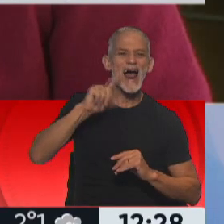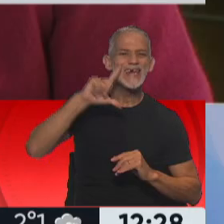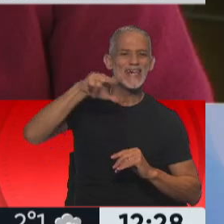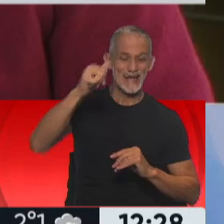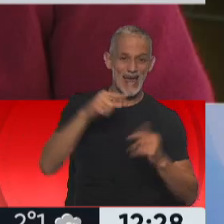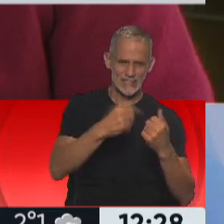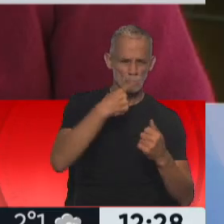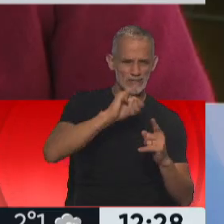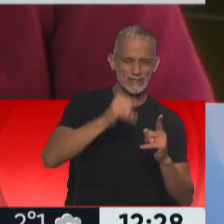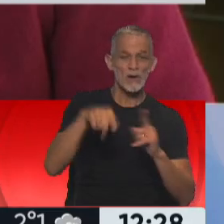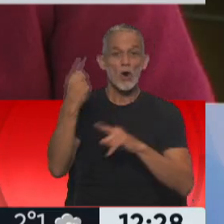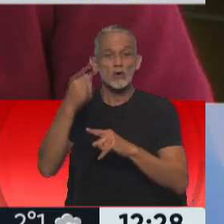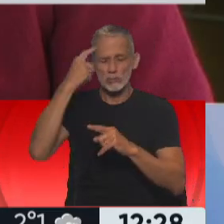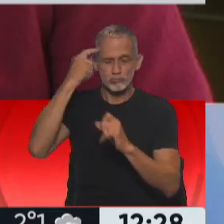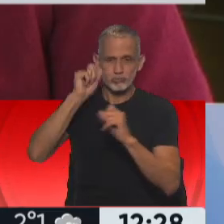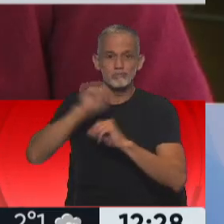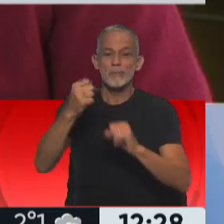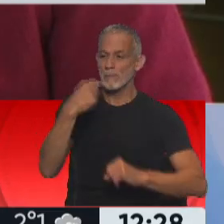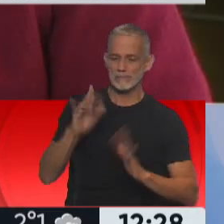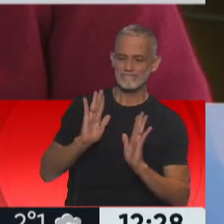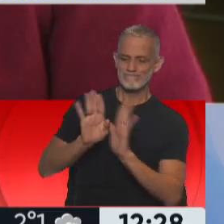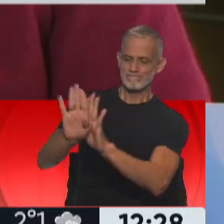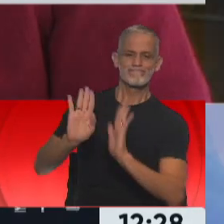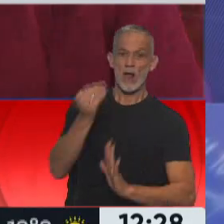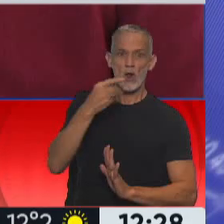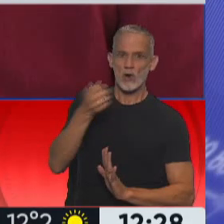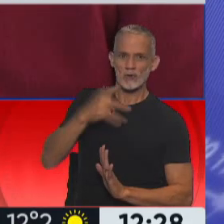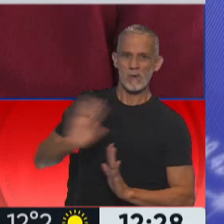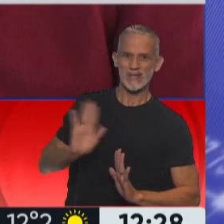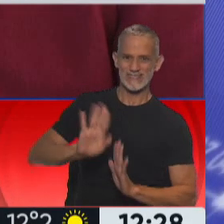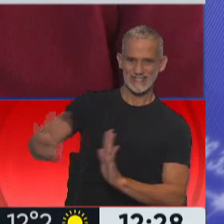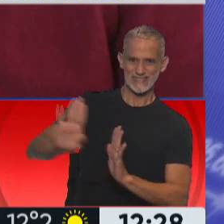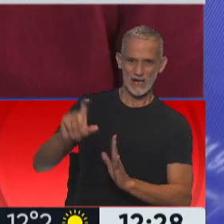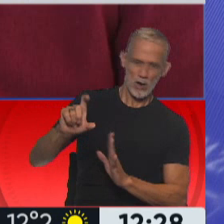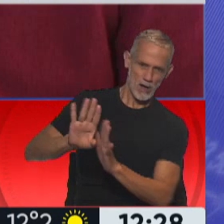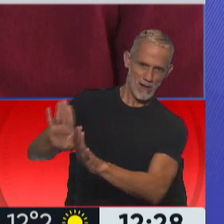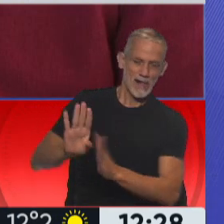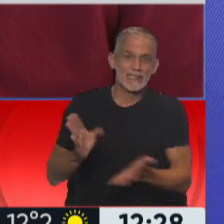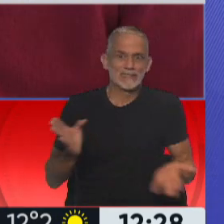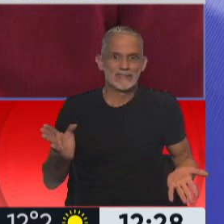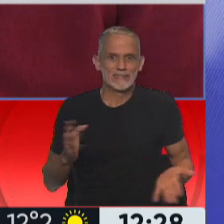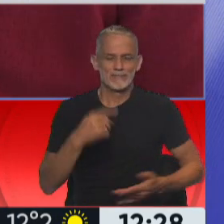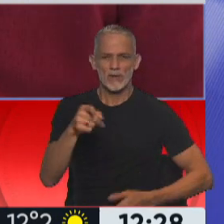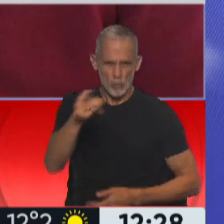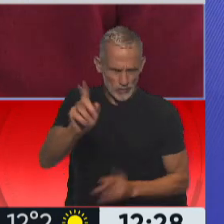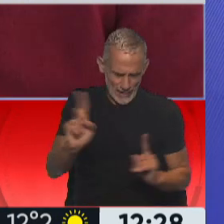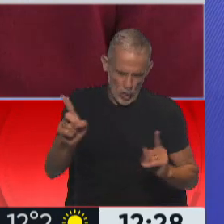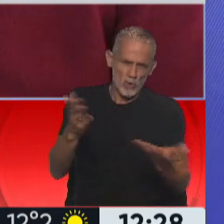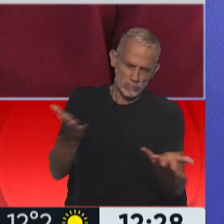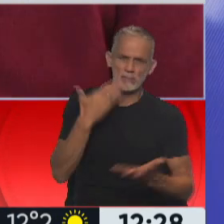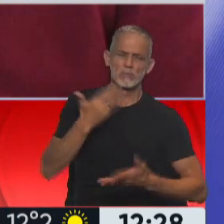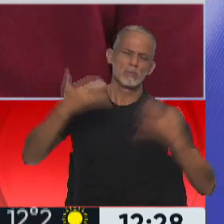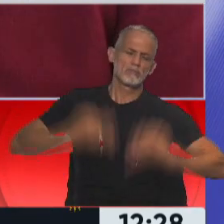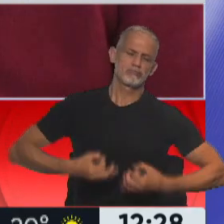de tomar el antipsicótico. Entonces, también hay que tener mucho cuidado, nosotros, usted no, por supuesto que habla con